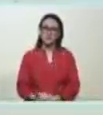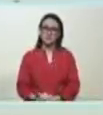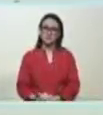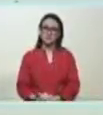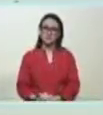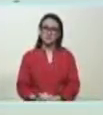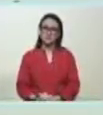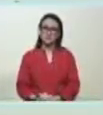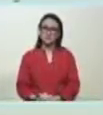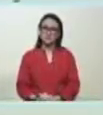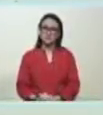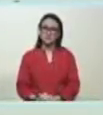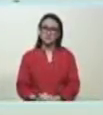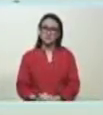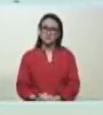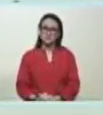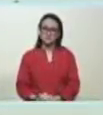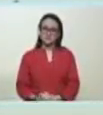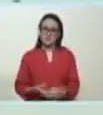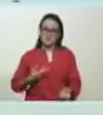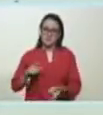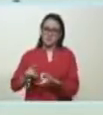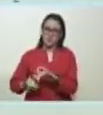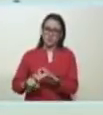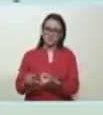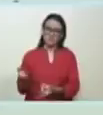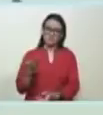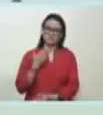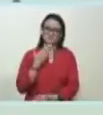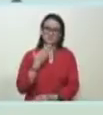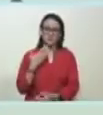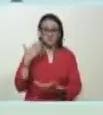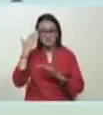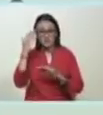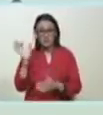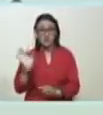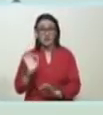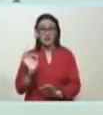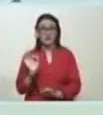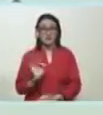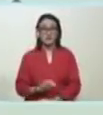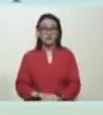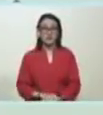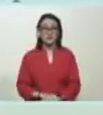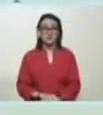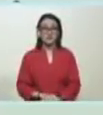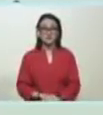Querida primera combatiente, doctora Cilia Flores, no la había saludado.